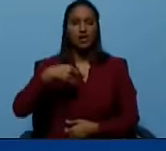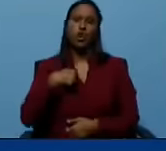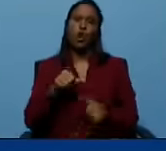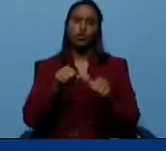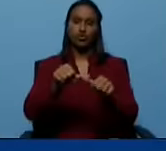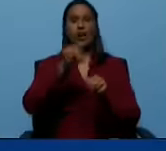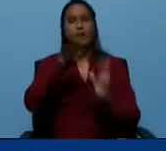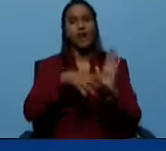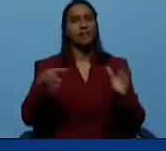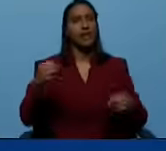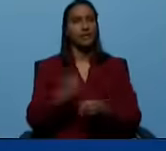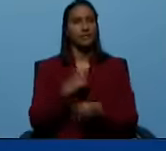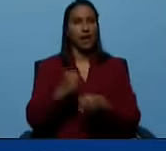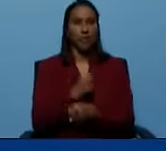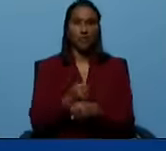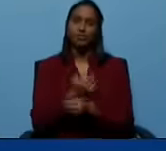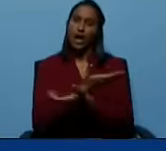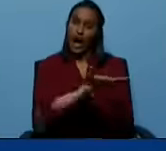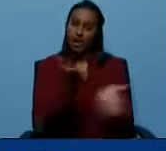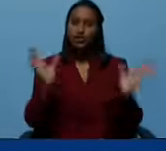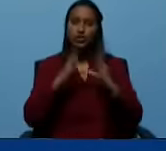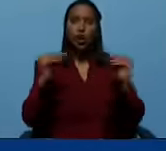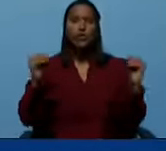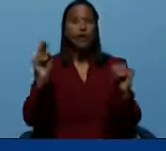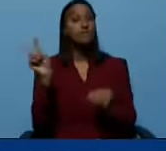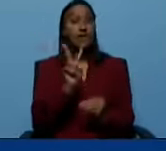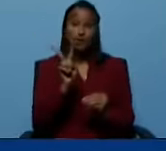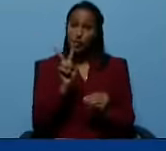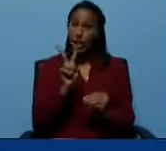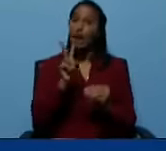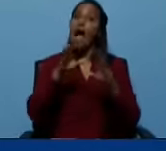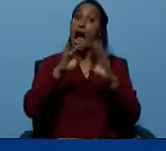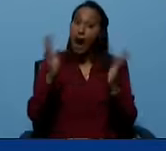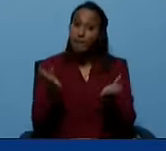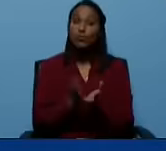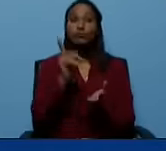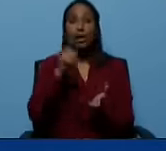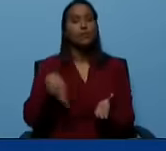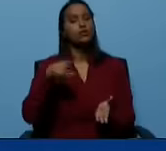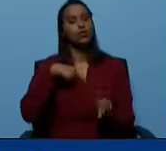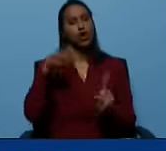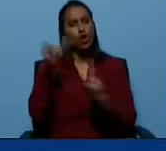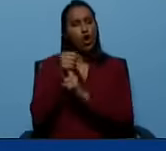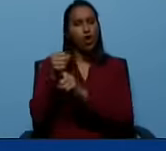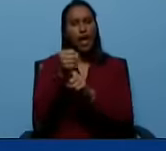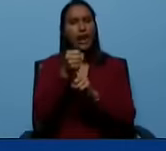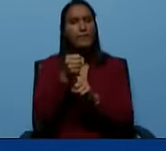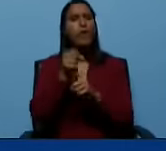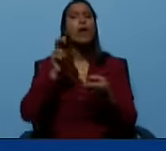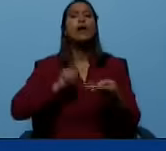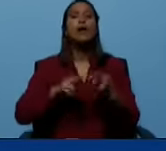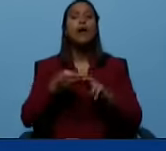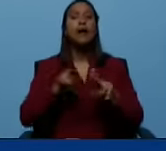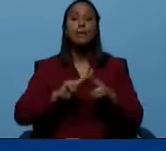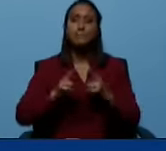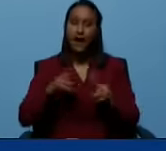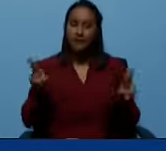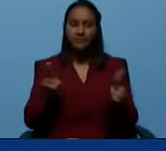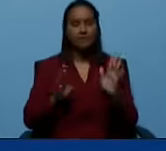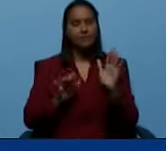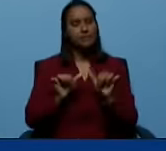trabajo. Solamente le digo a toda Venezuela y al mundo, lograremos que la paz prevalezca en